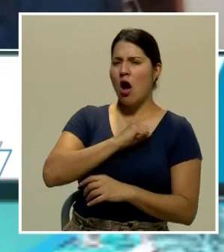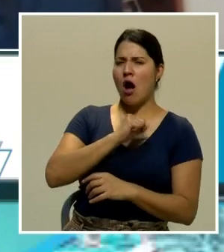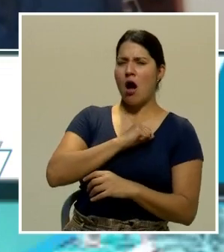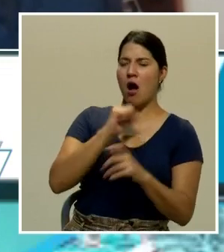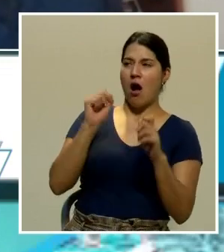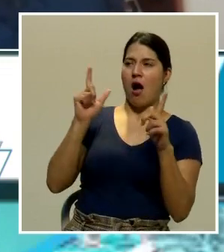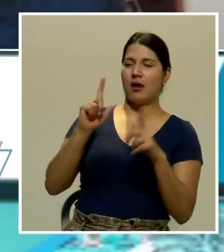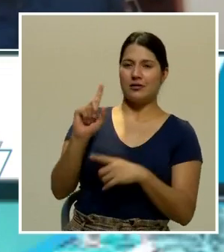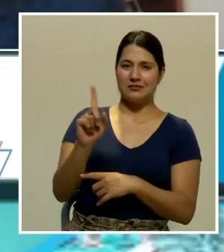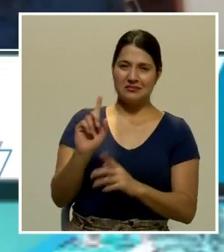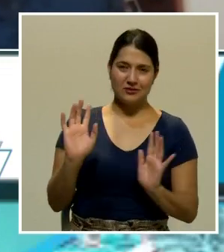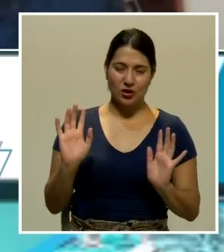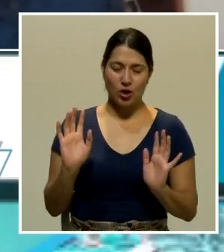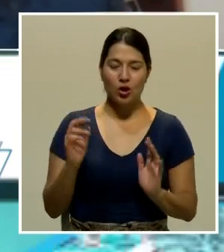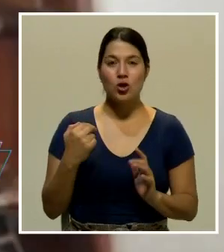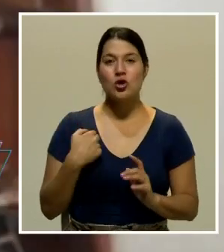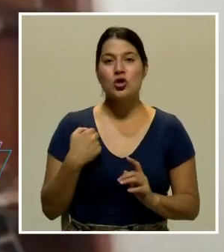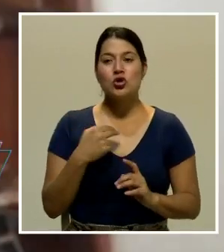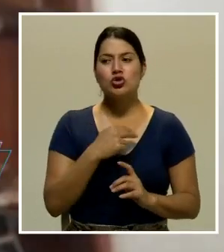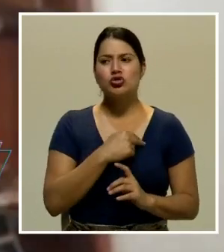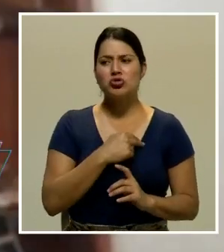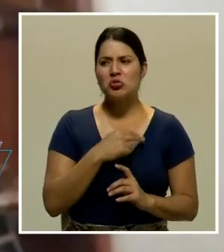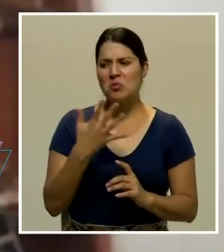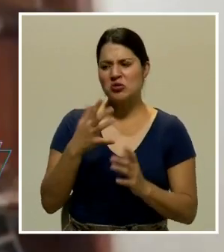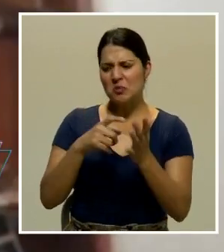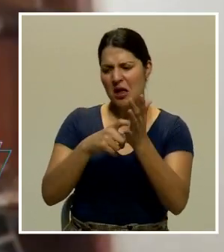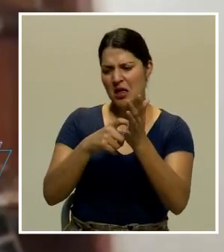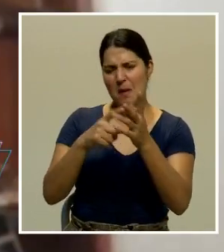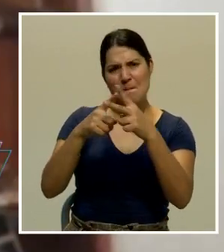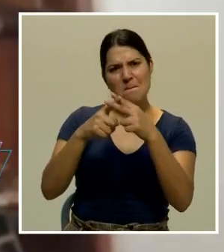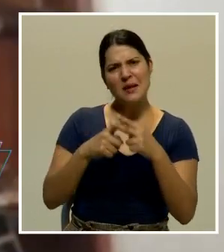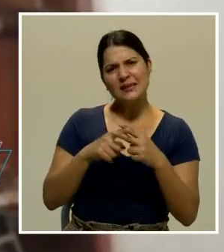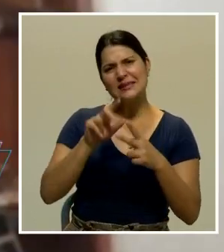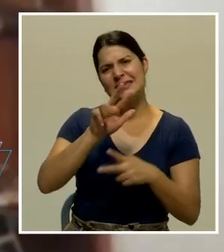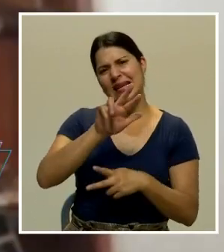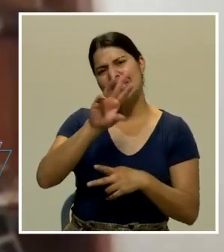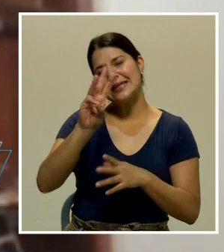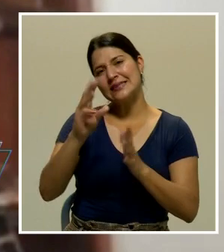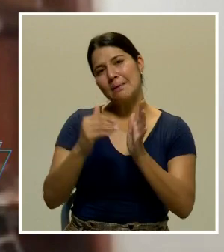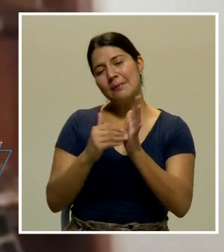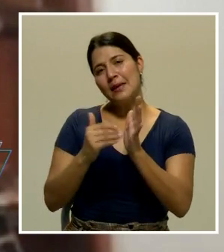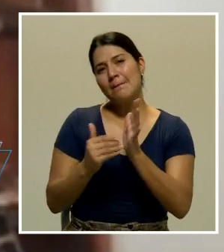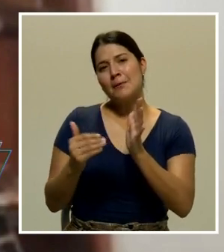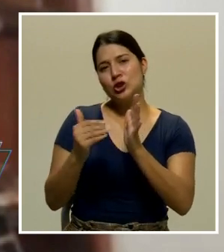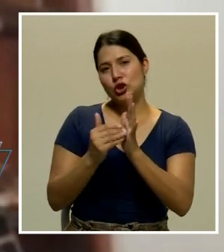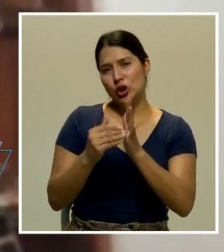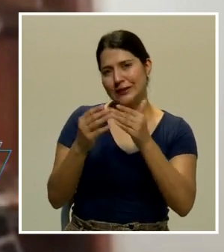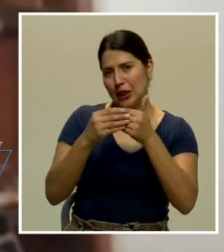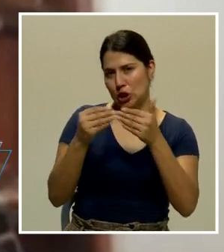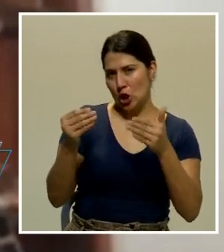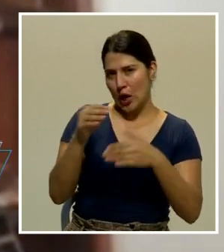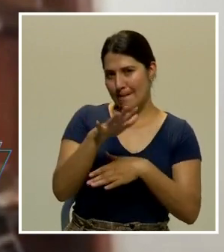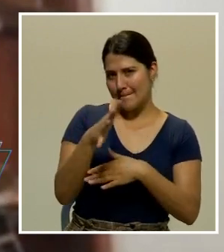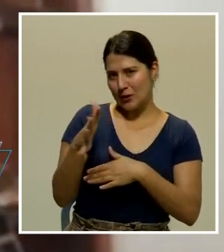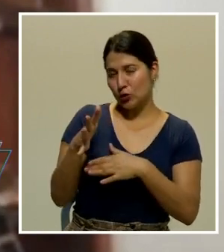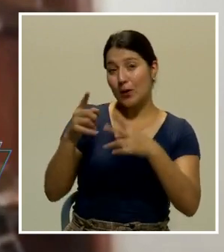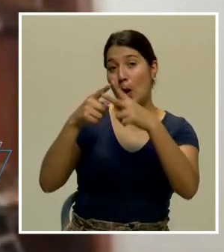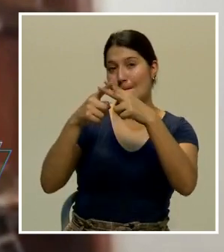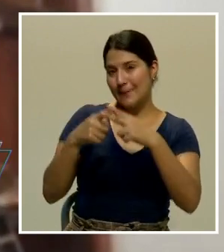que aquí estamos hablando que esa deuda anda por alrededor de 36 mil millones de dólares. Ese es más o menos el monto